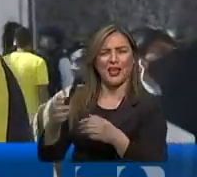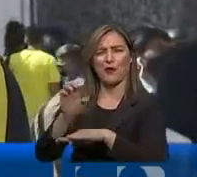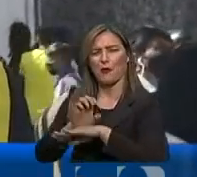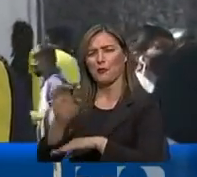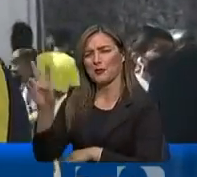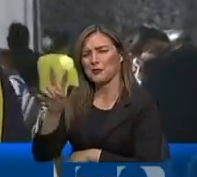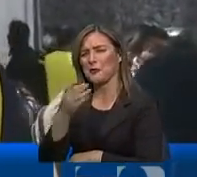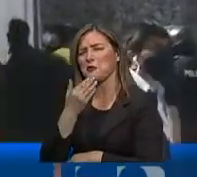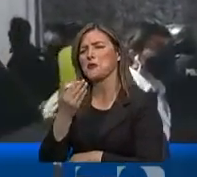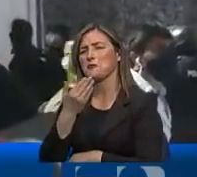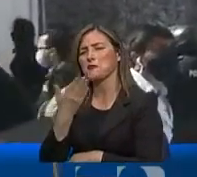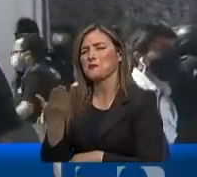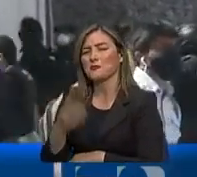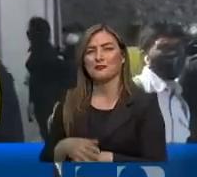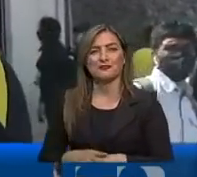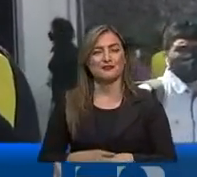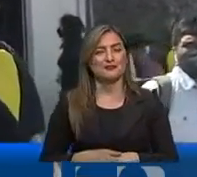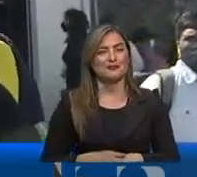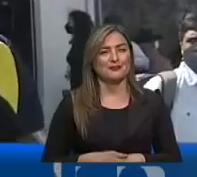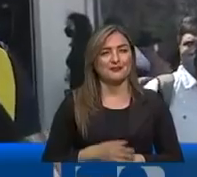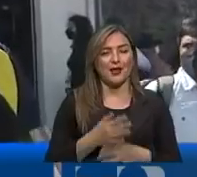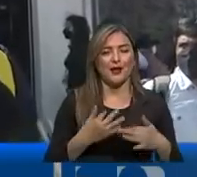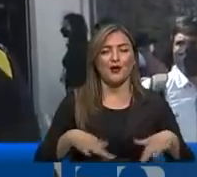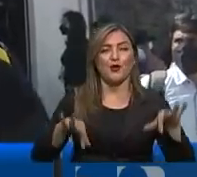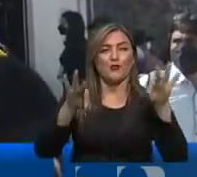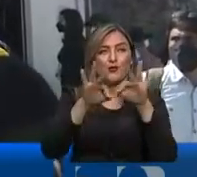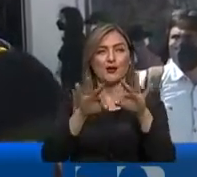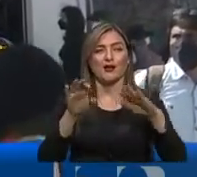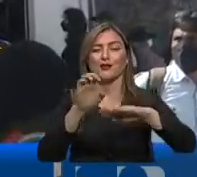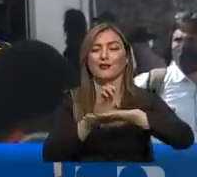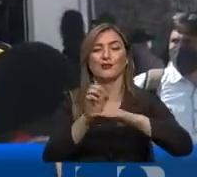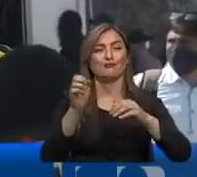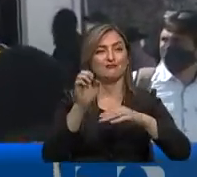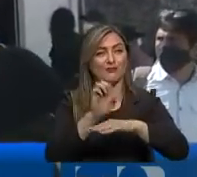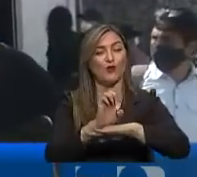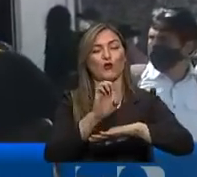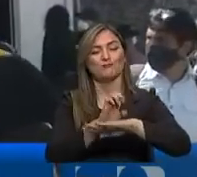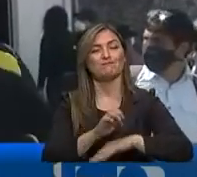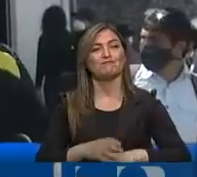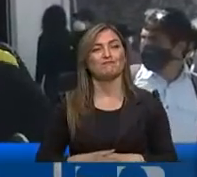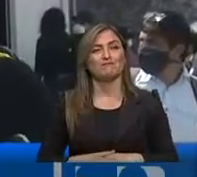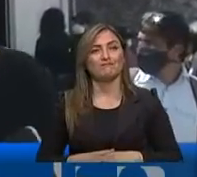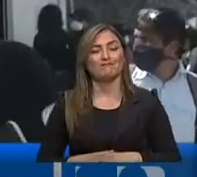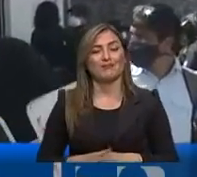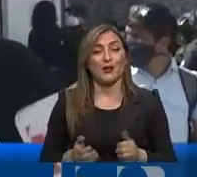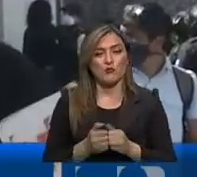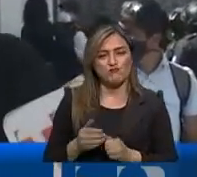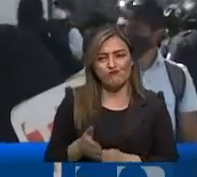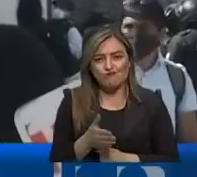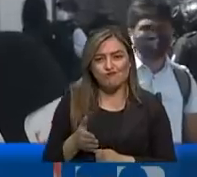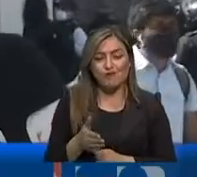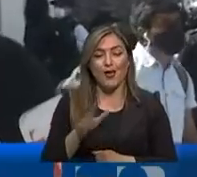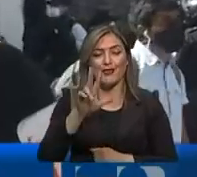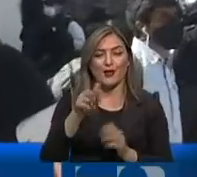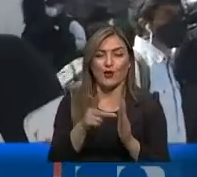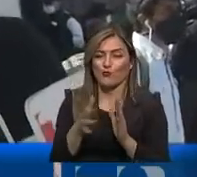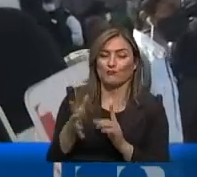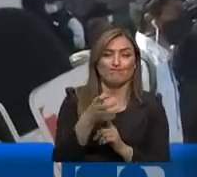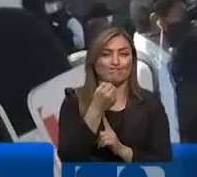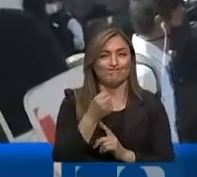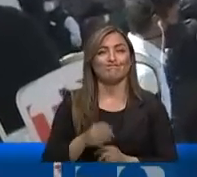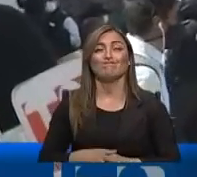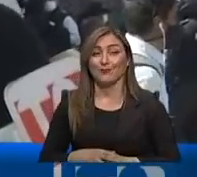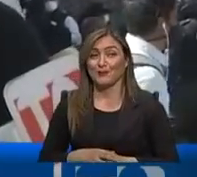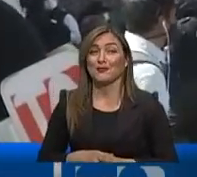Ecuador frente a Venezuela? Un partido muy importante para la selección ecuatoriana, donde la selección tendrá que salir a buscar los tres puntos que nos den la comodidad